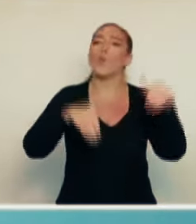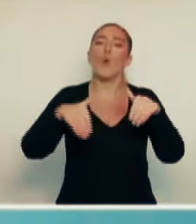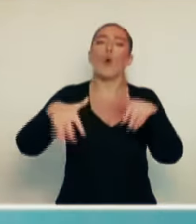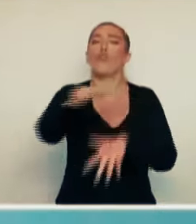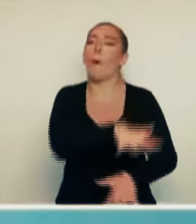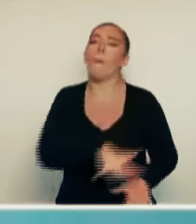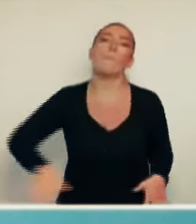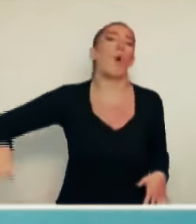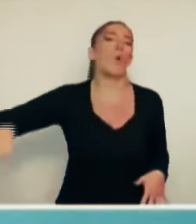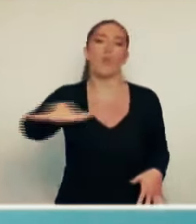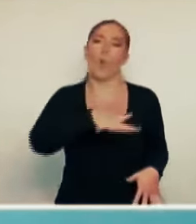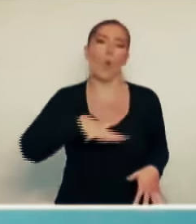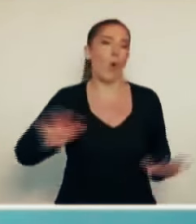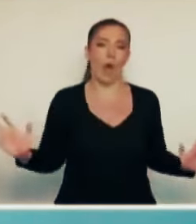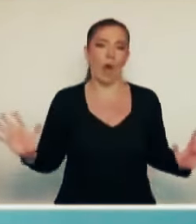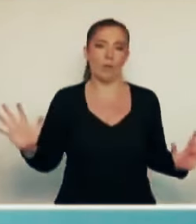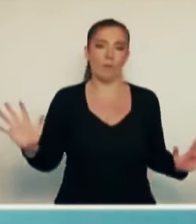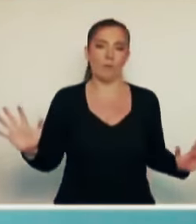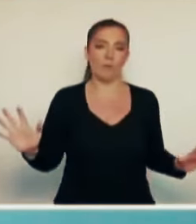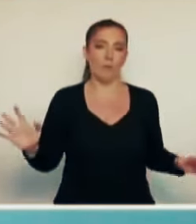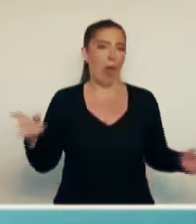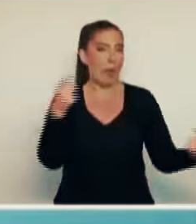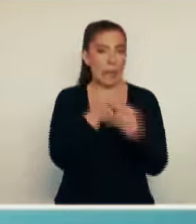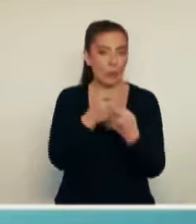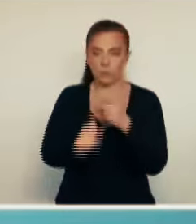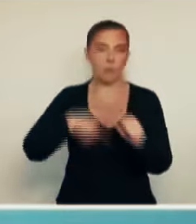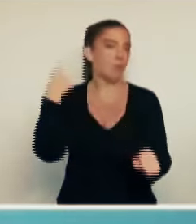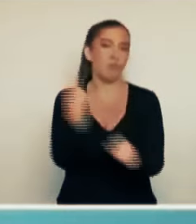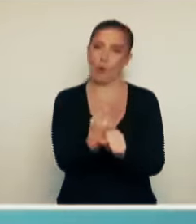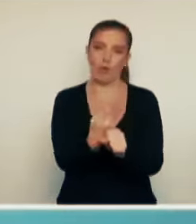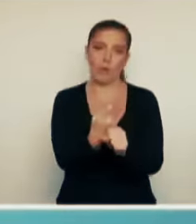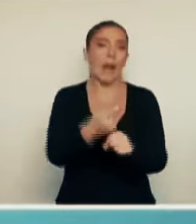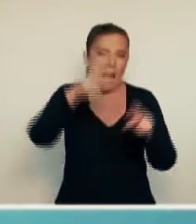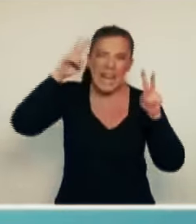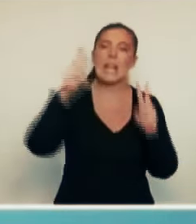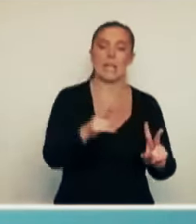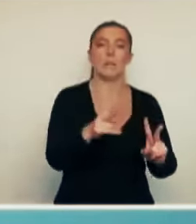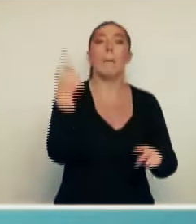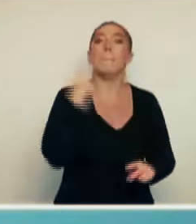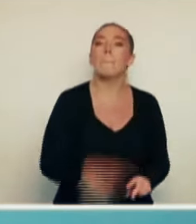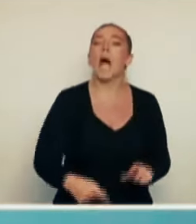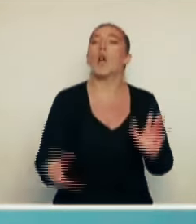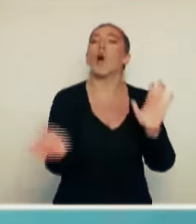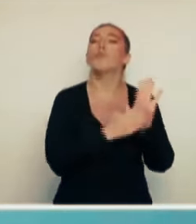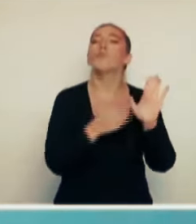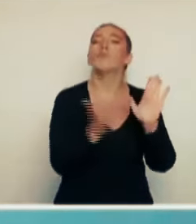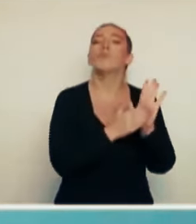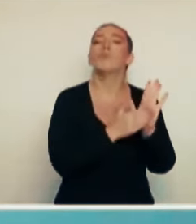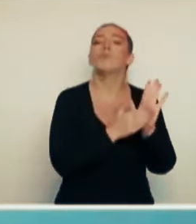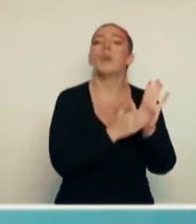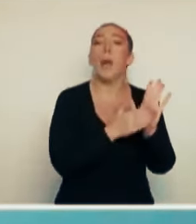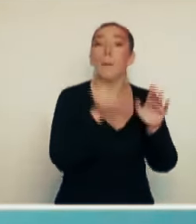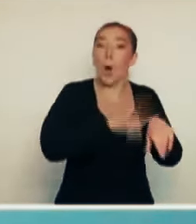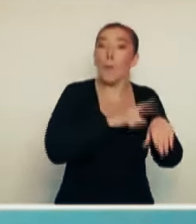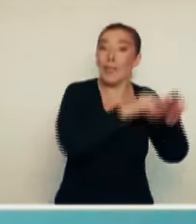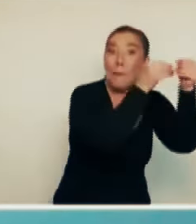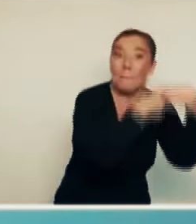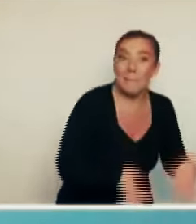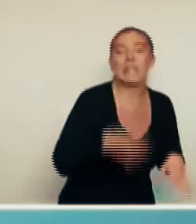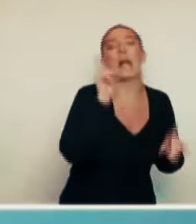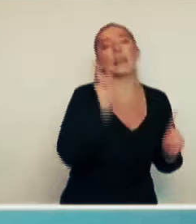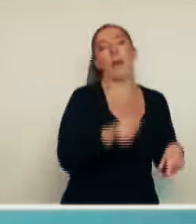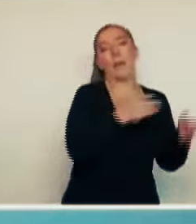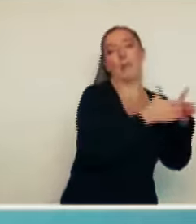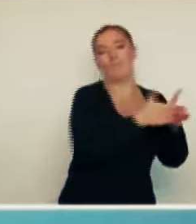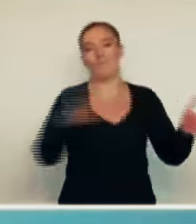popular. Nadie está discutiendo, pero la legitimidad de origen necesita legitimarse también en la gestión